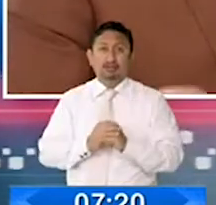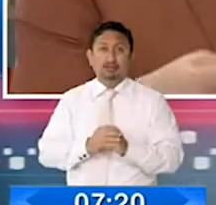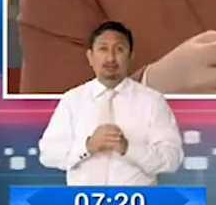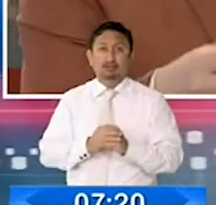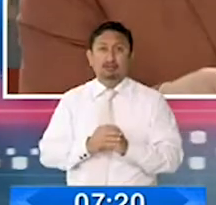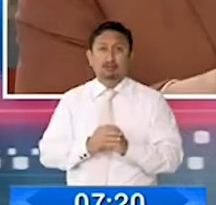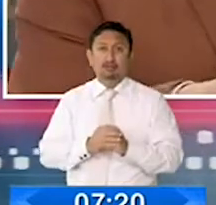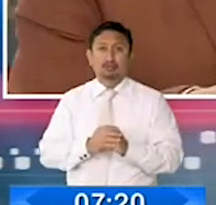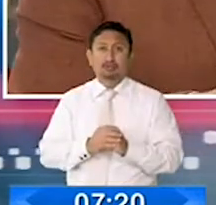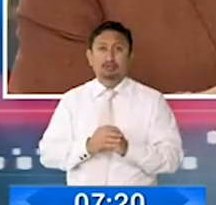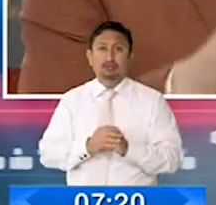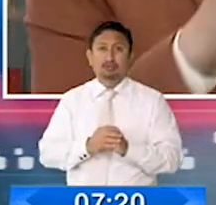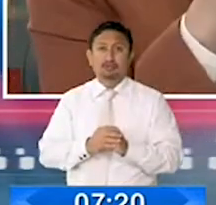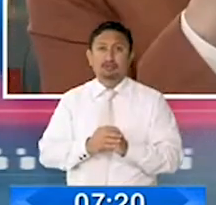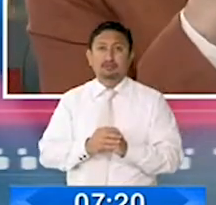estructurado